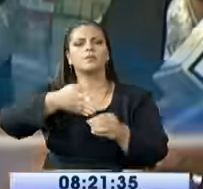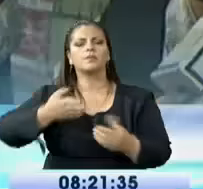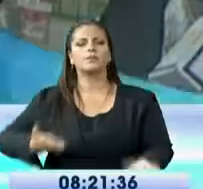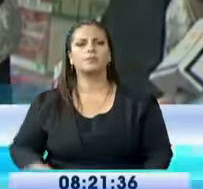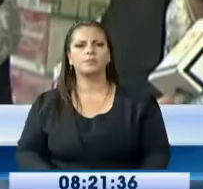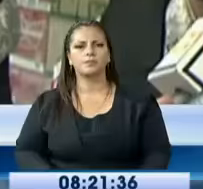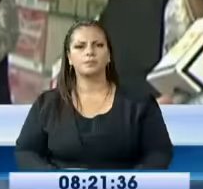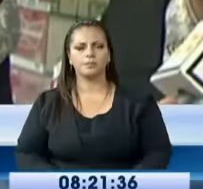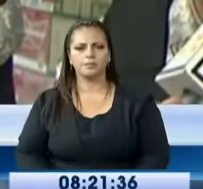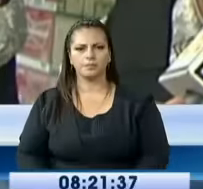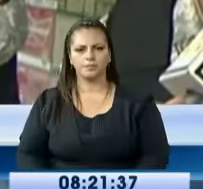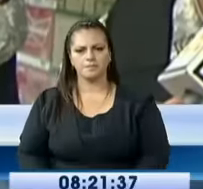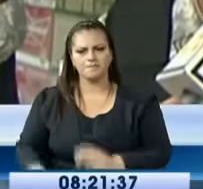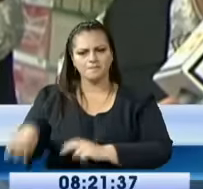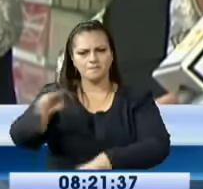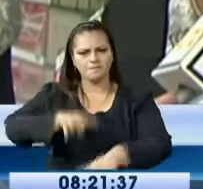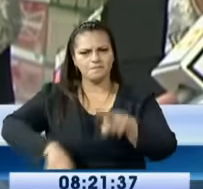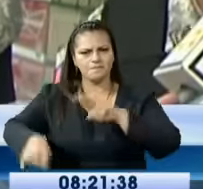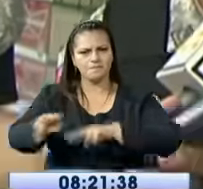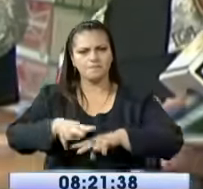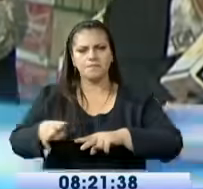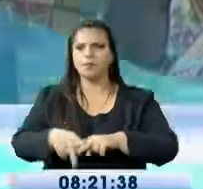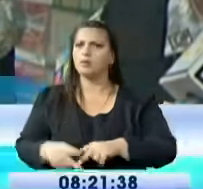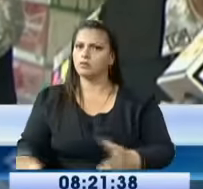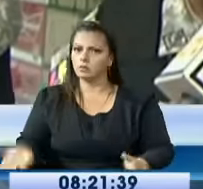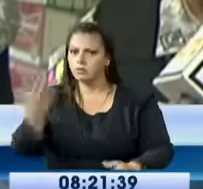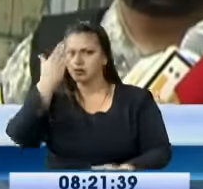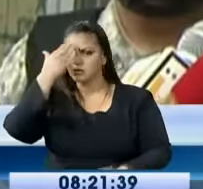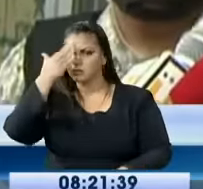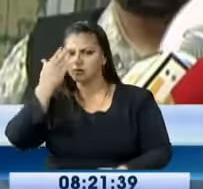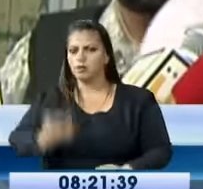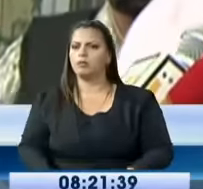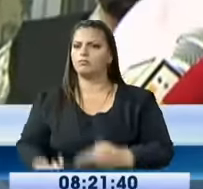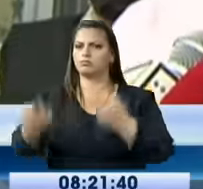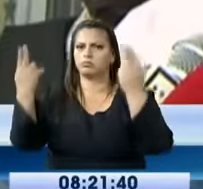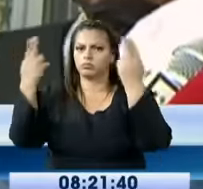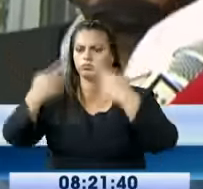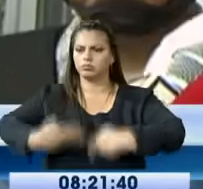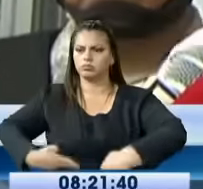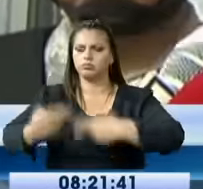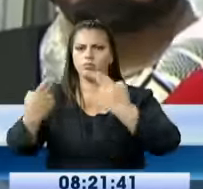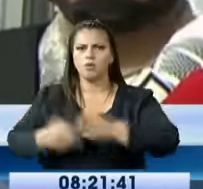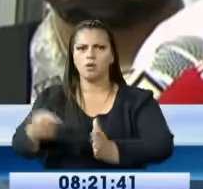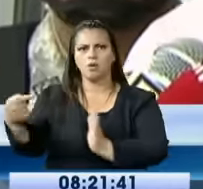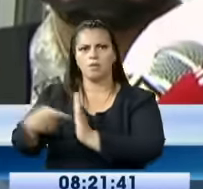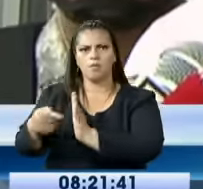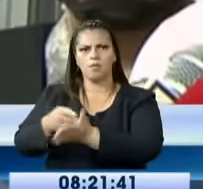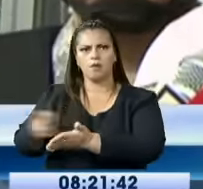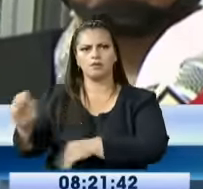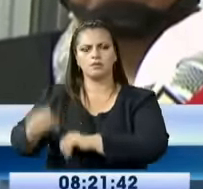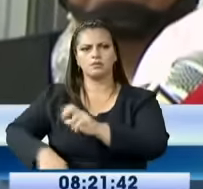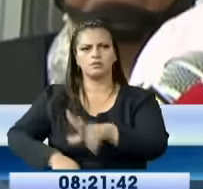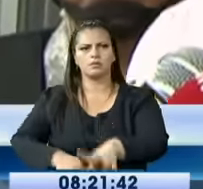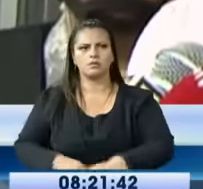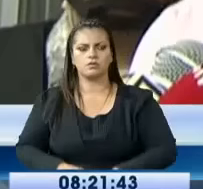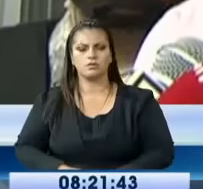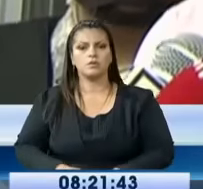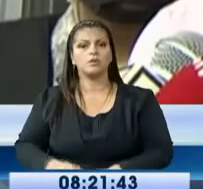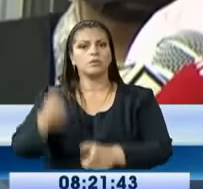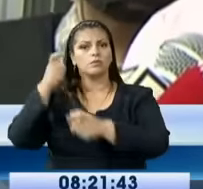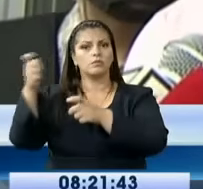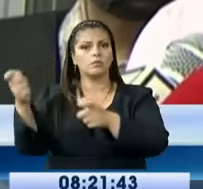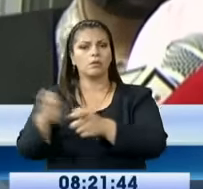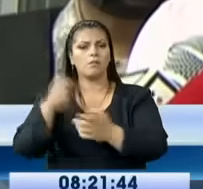con el objetivo de verificar el cumplimiento de las formalidades aduaneras. La revisión del etiquetado fiscal que en los licores